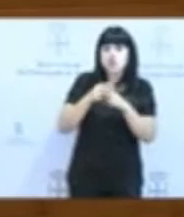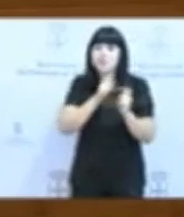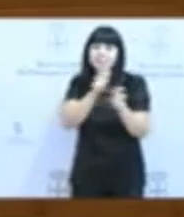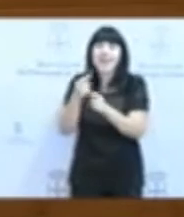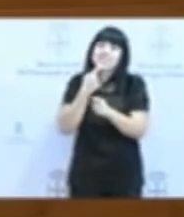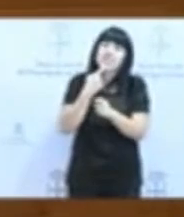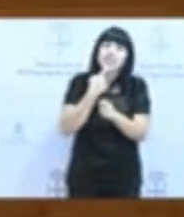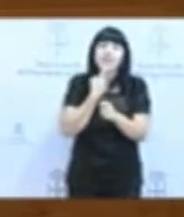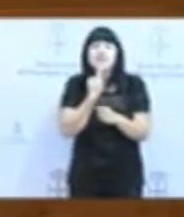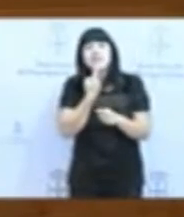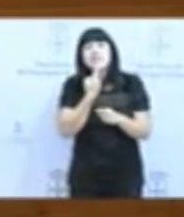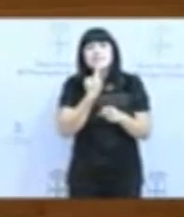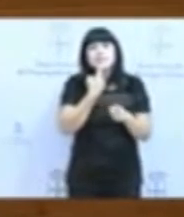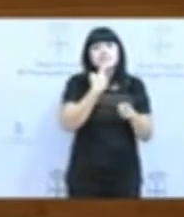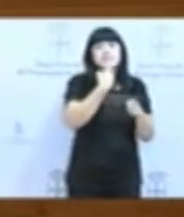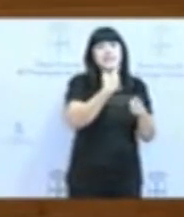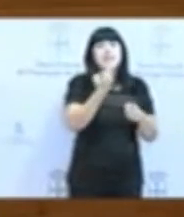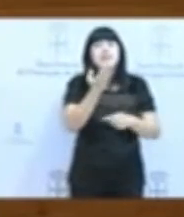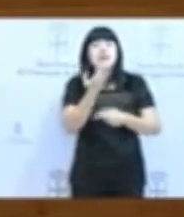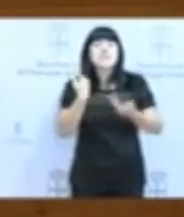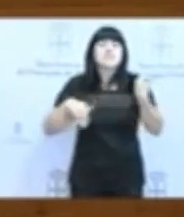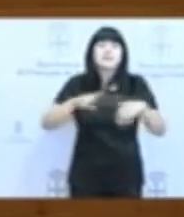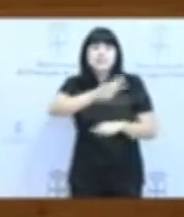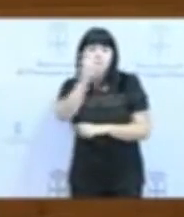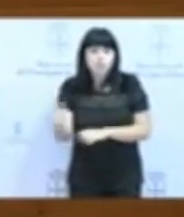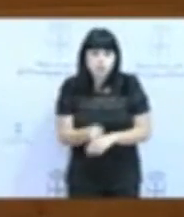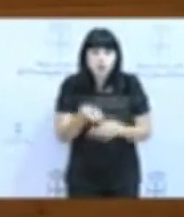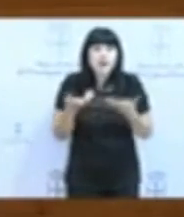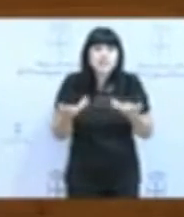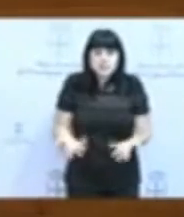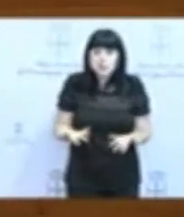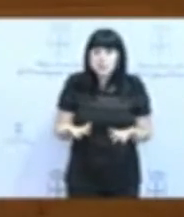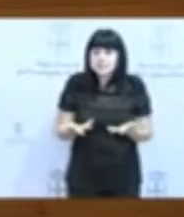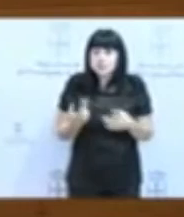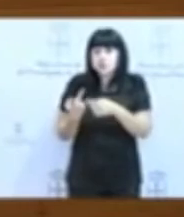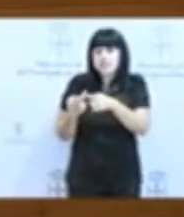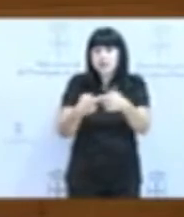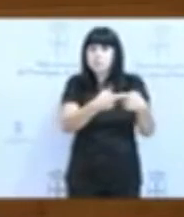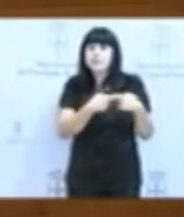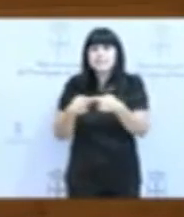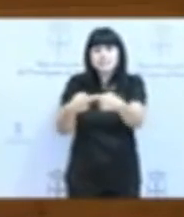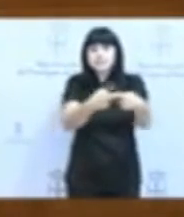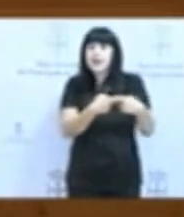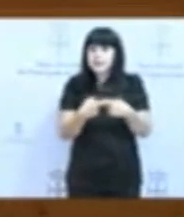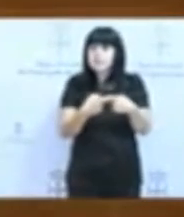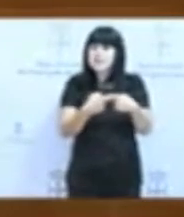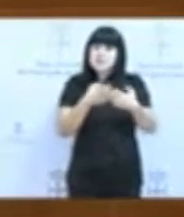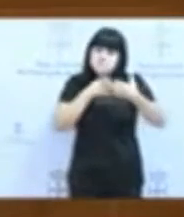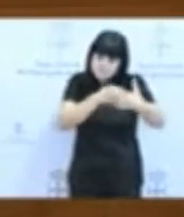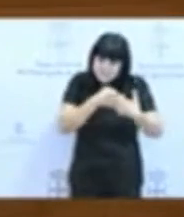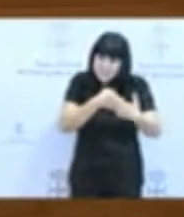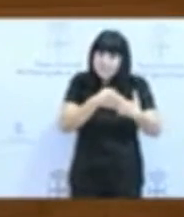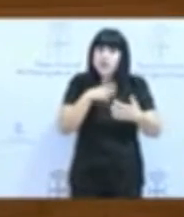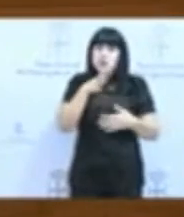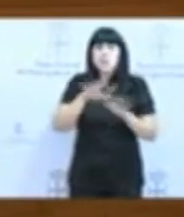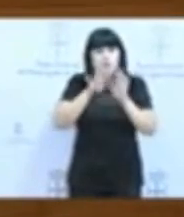Y de no tirar la toalla nos habla la gente de la cooperativa Campos Turro, que es los que se batallan y los que pelean porque el mundo rural